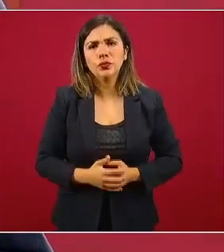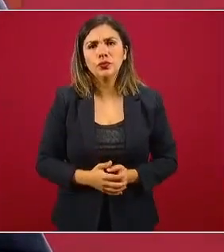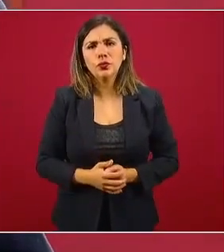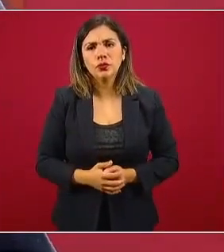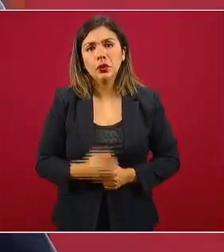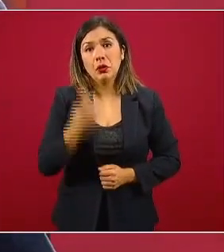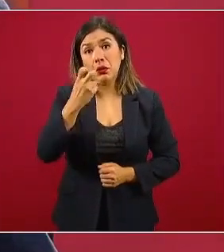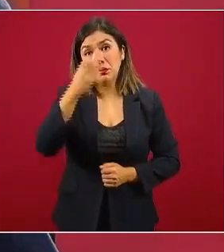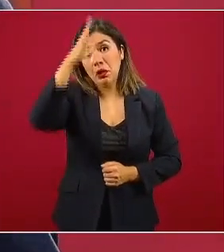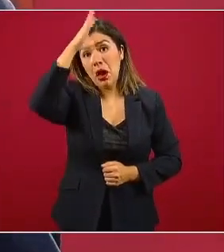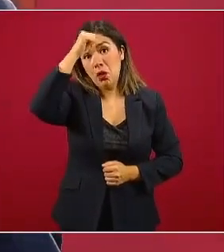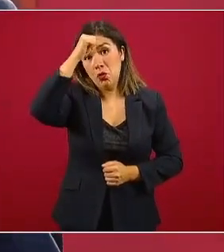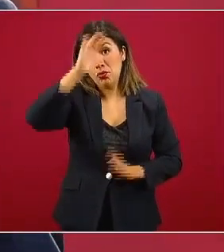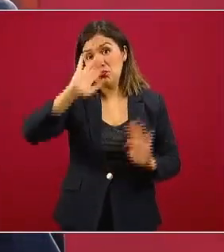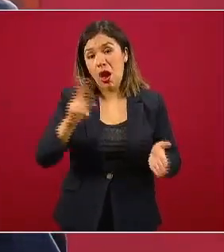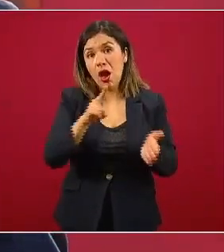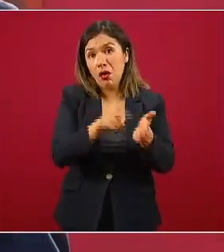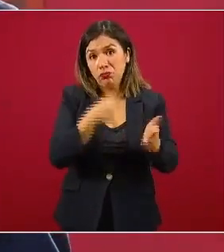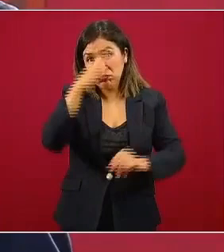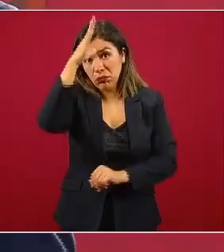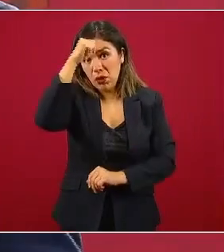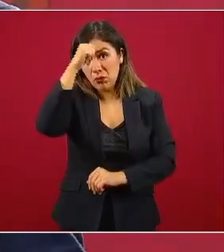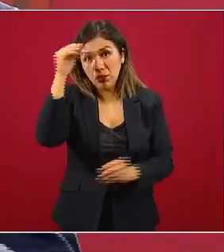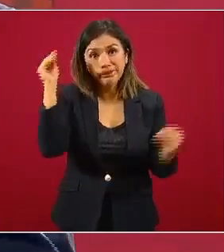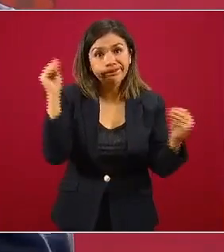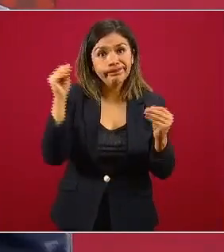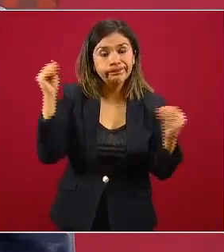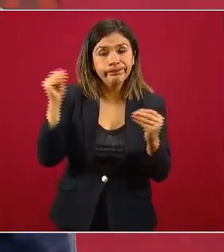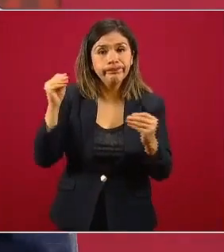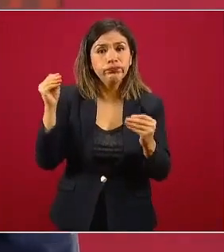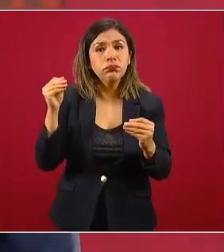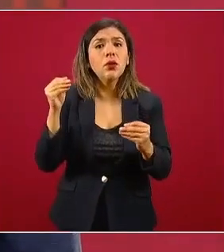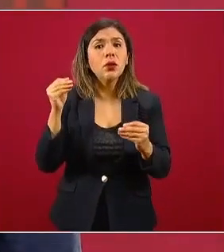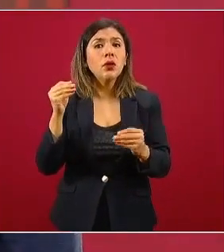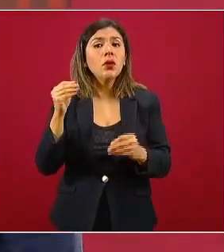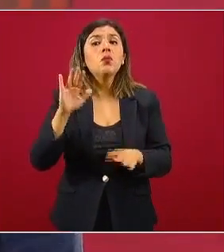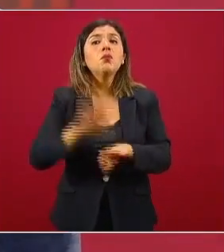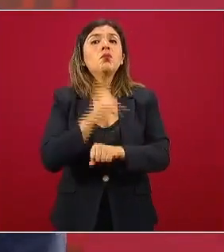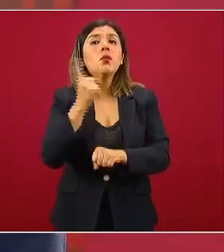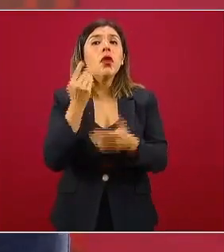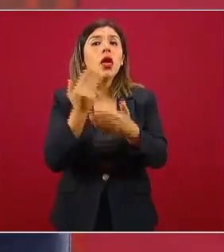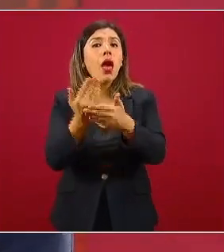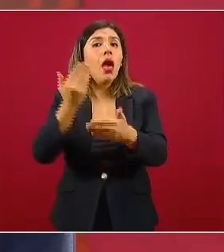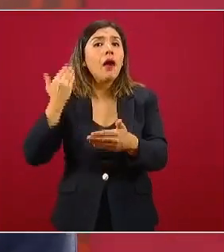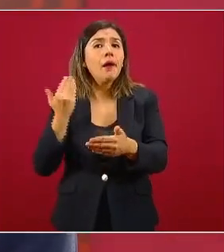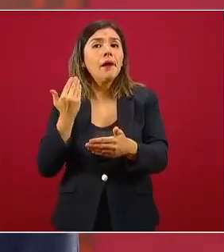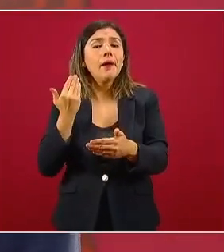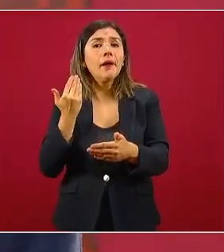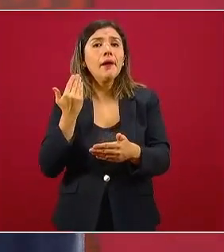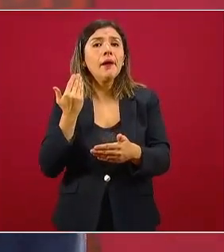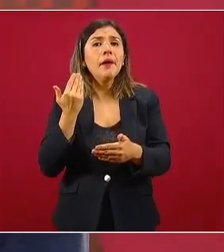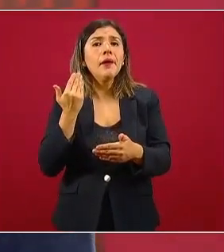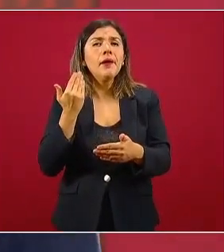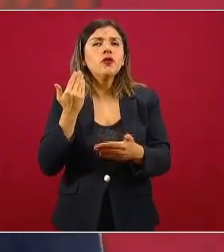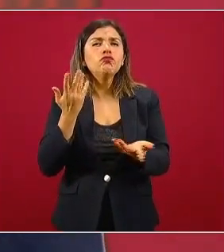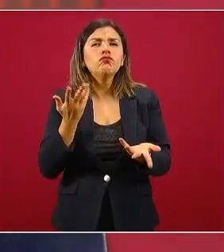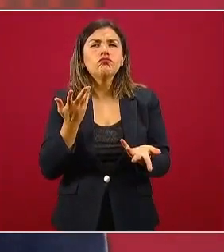Eso fue un acuerdo que tomamos, porque antes